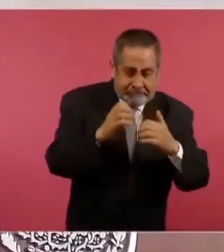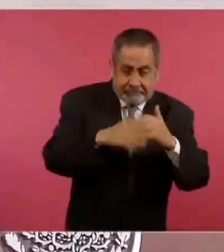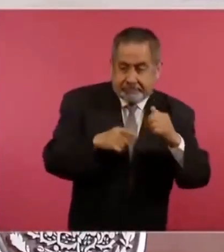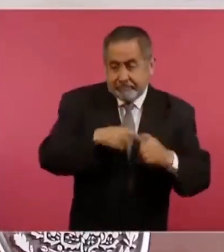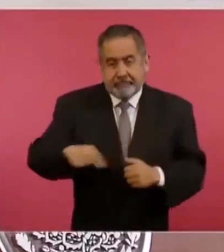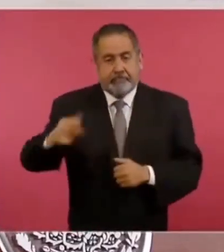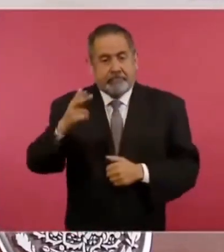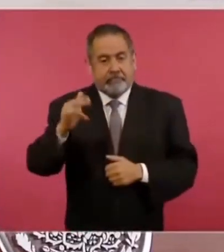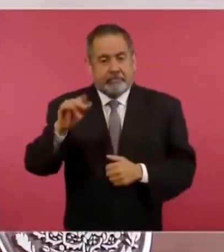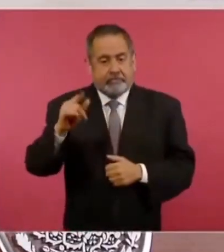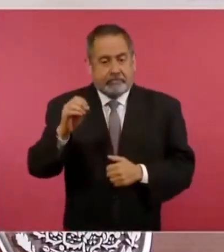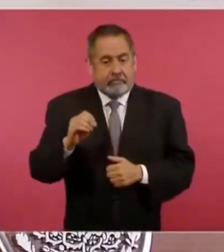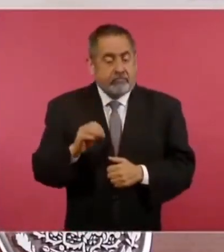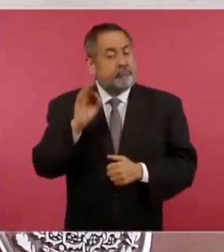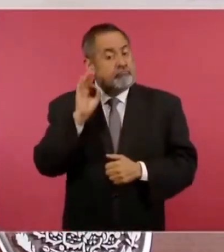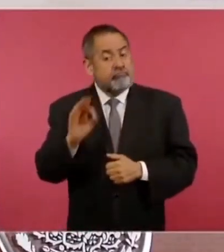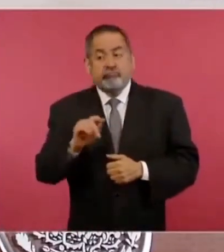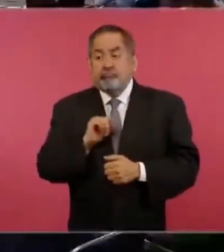Y en efecto,